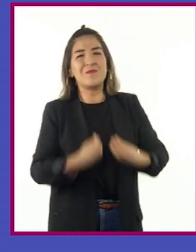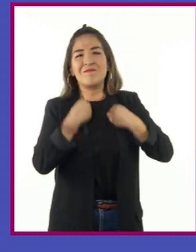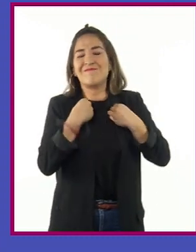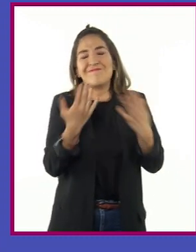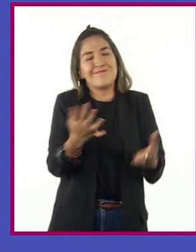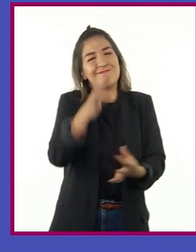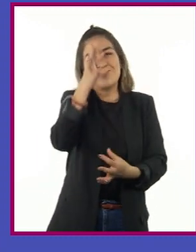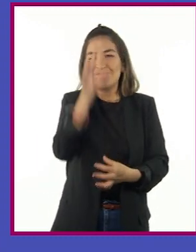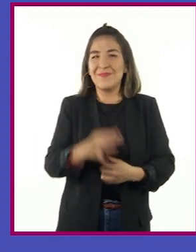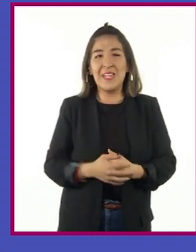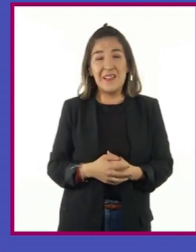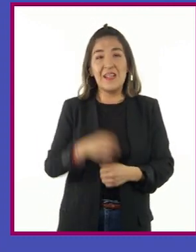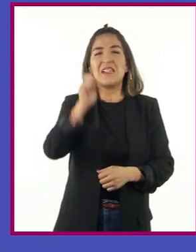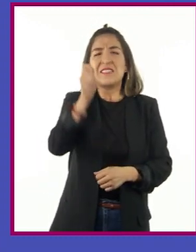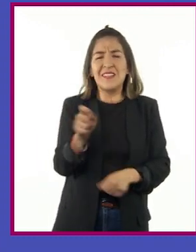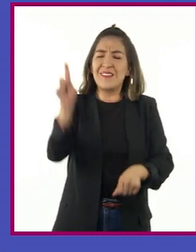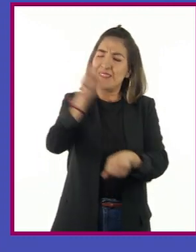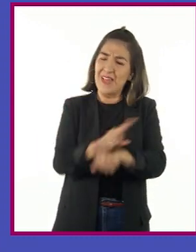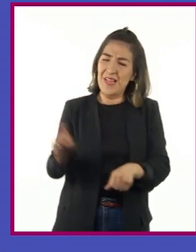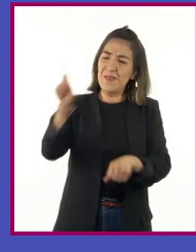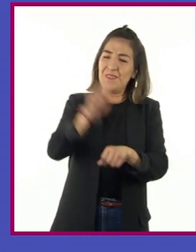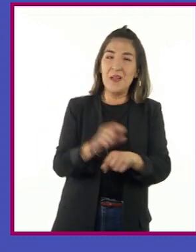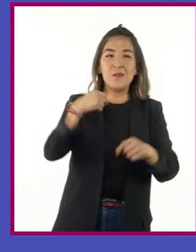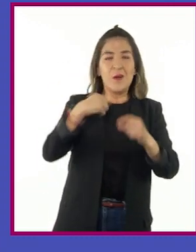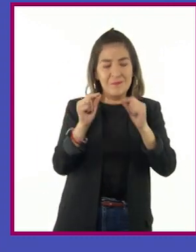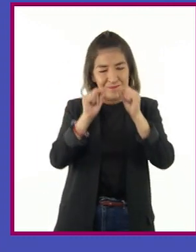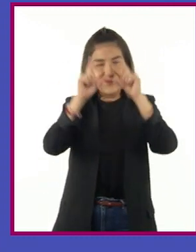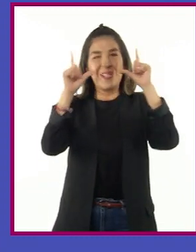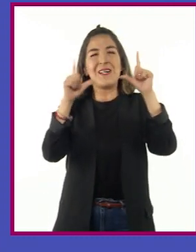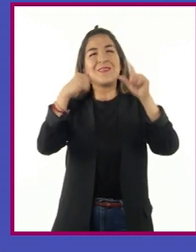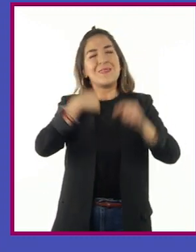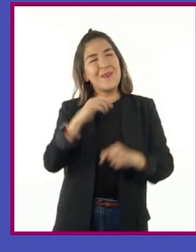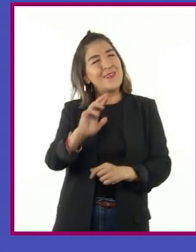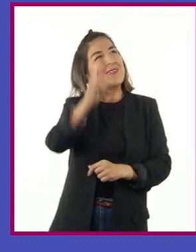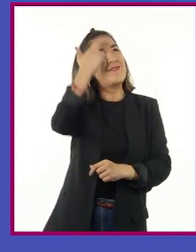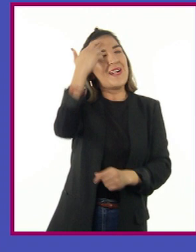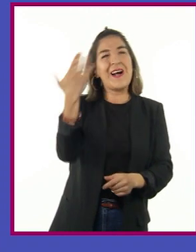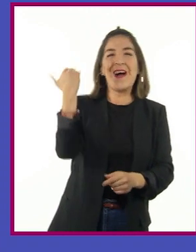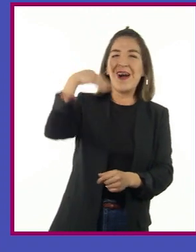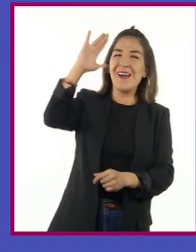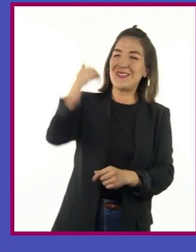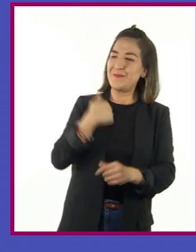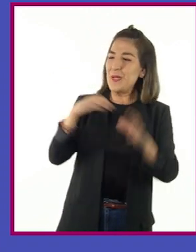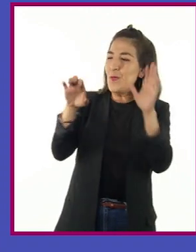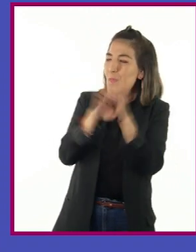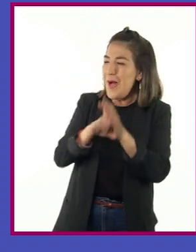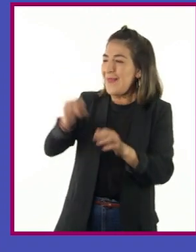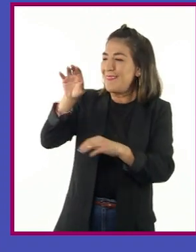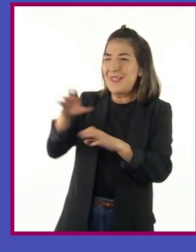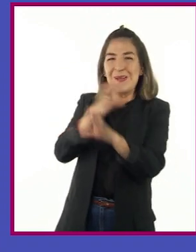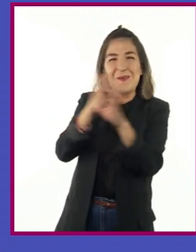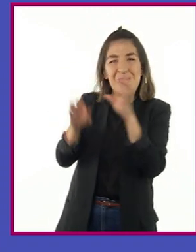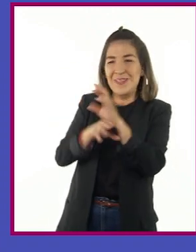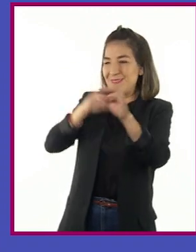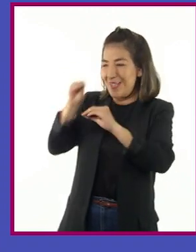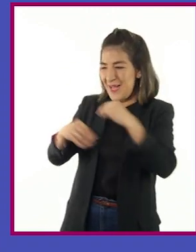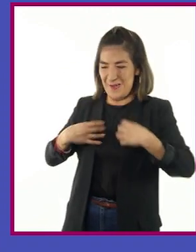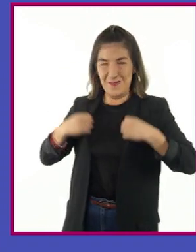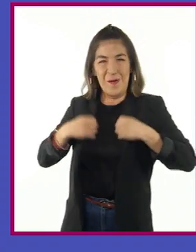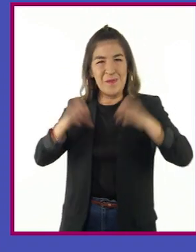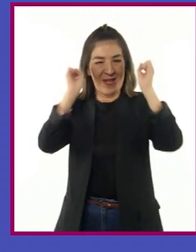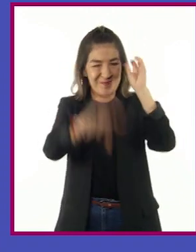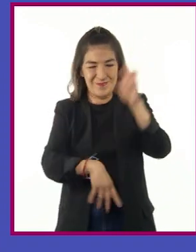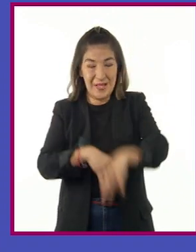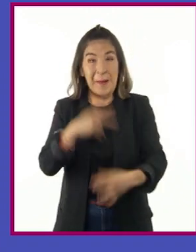cada mañana, cuando abro los ojos, añoro mi vieja habitación con todas mis cosas, la ropa por el suelo y los